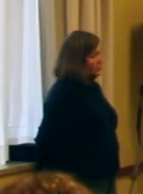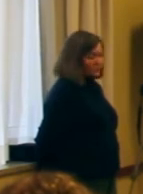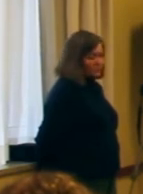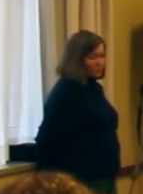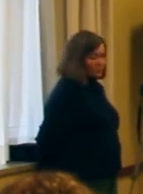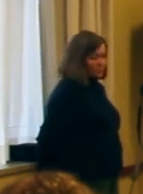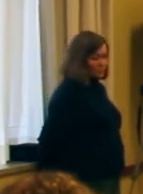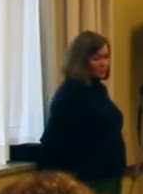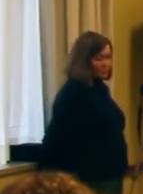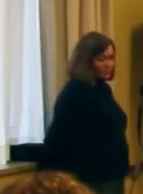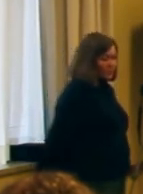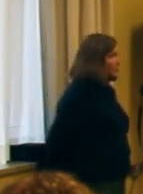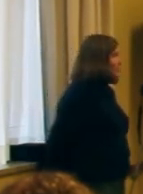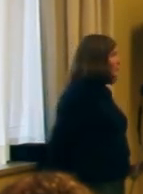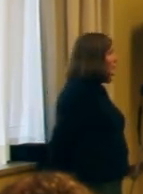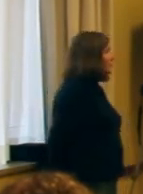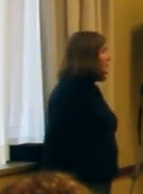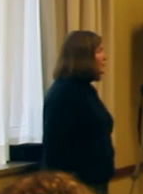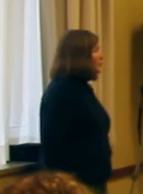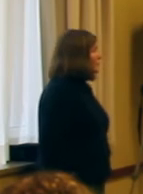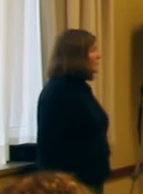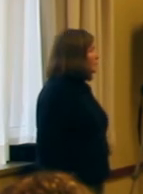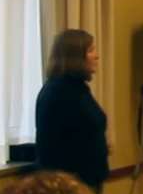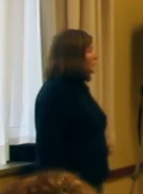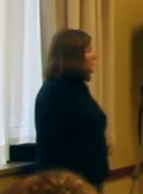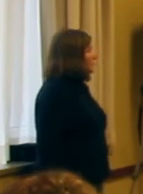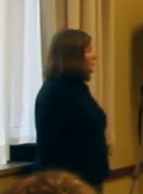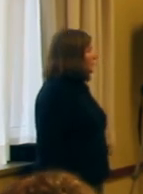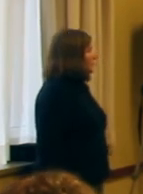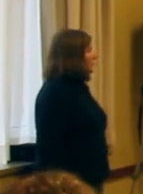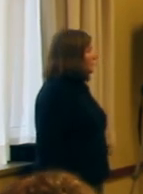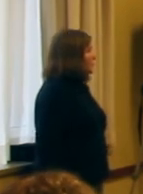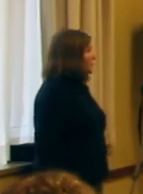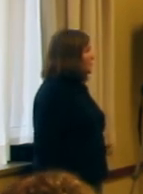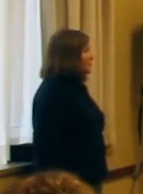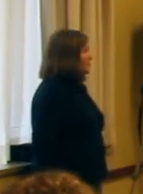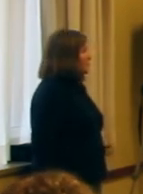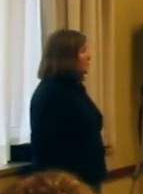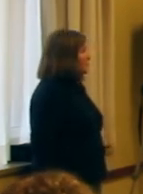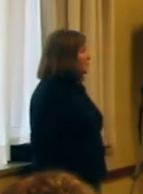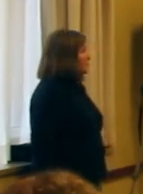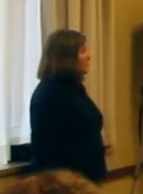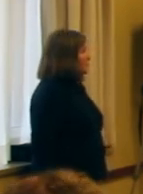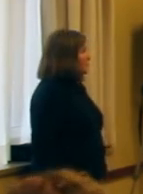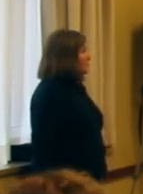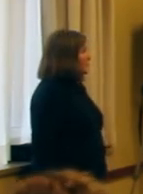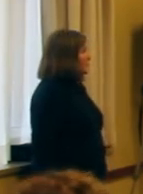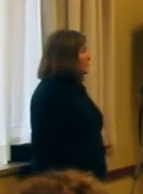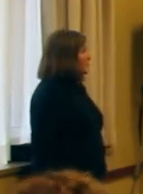1982 creé Los Sábados de la Rumba. Un espacio donde iba el pueblo y donde cada semana